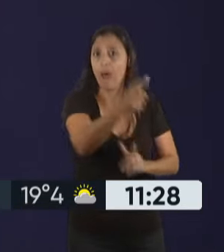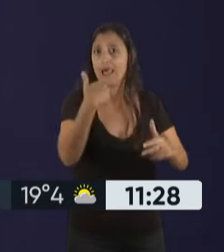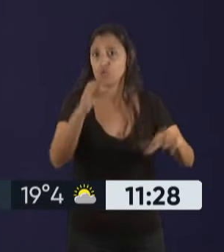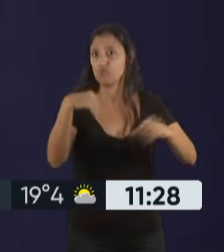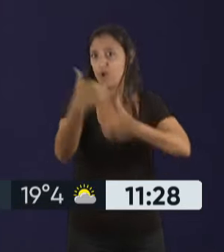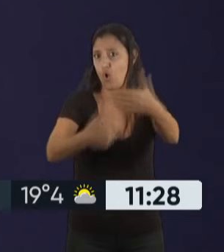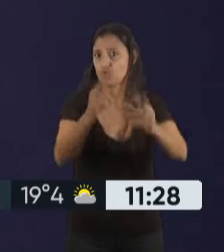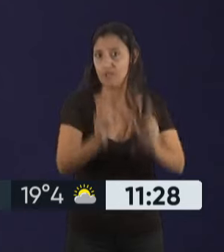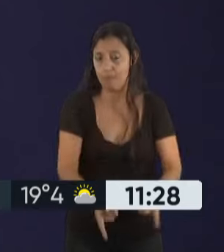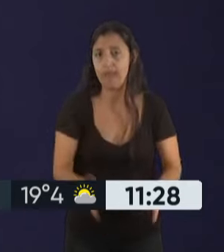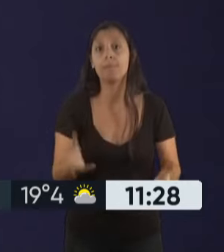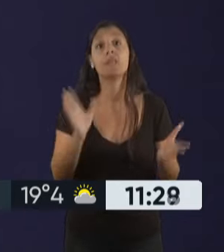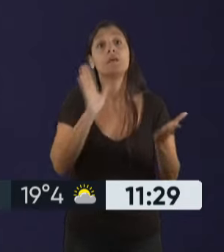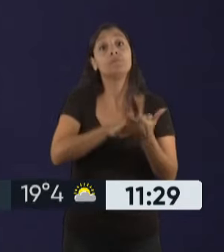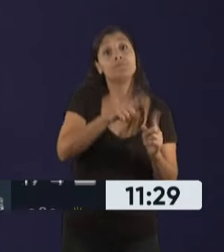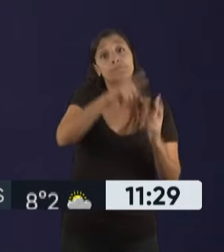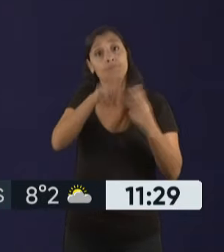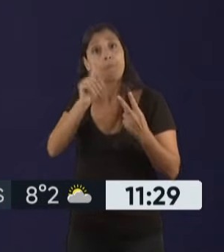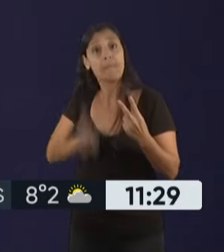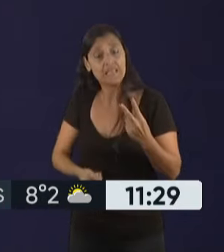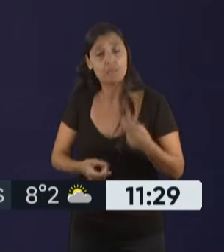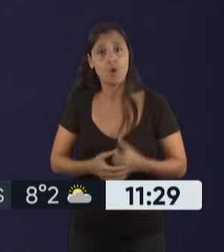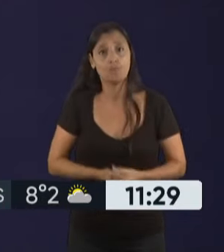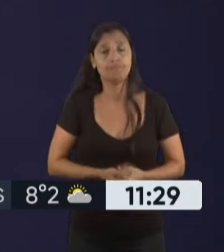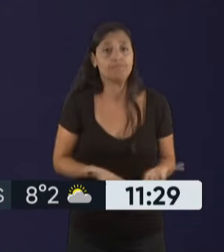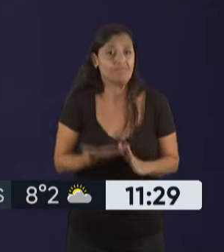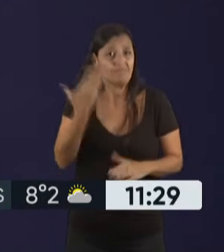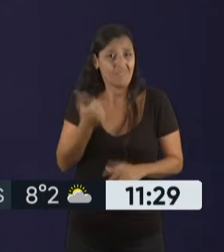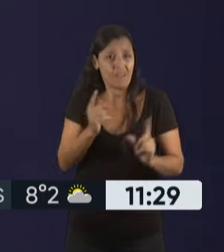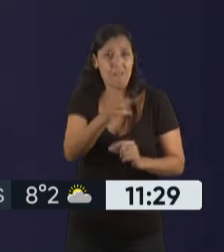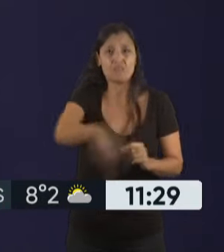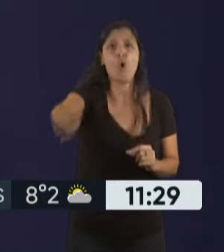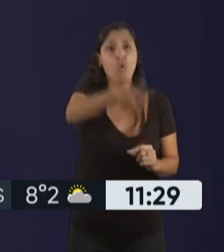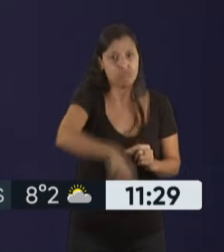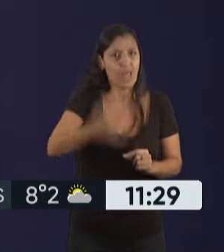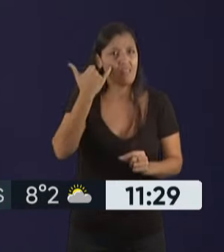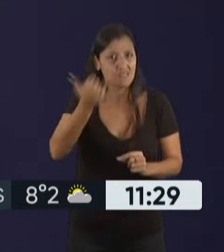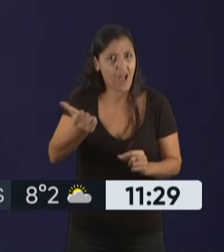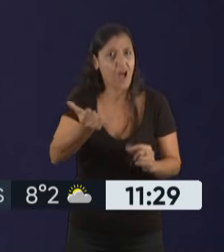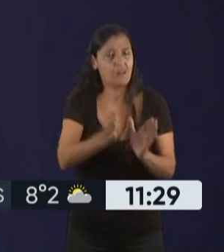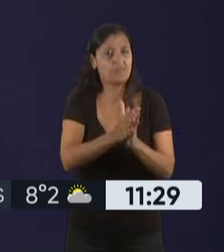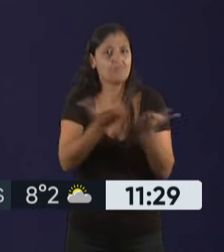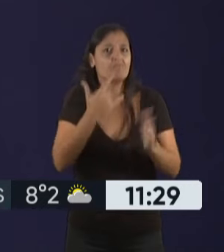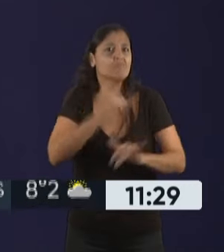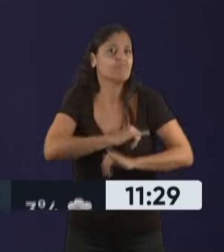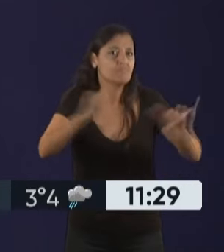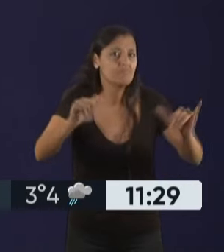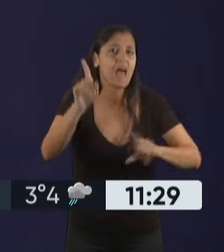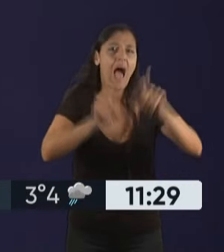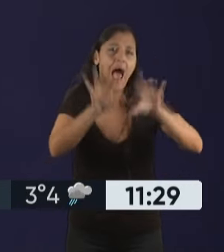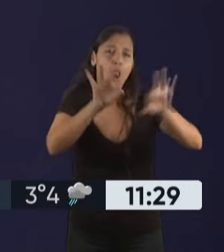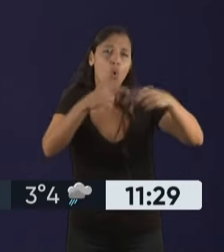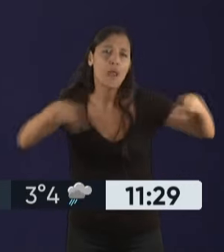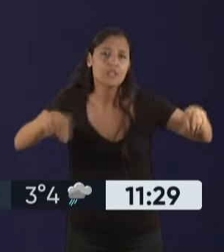eh en línea con eso de hecho la Bueno ayer ustedes mismos han publicado algunas líneas de lo que